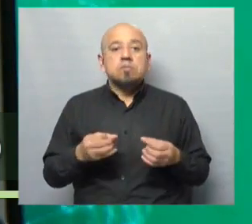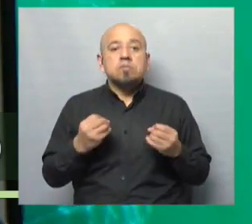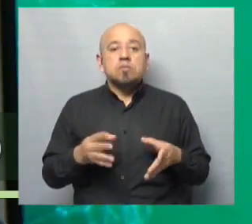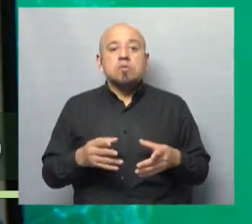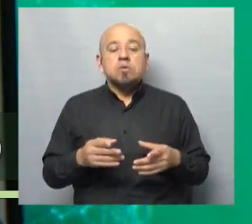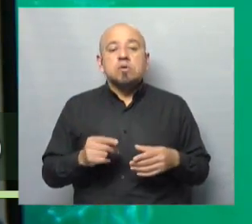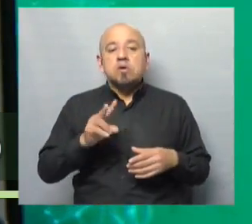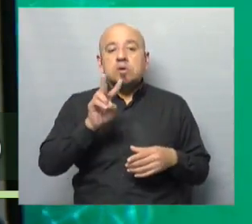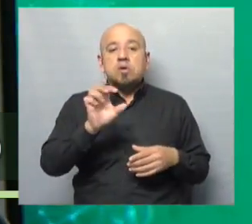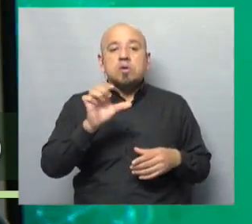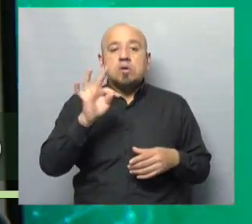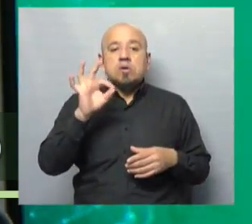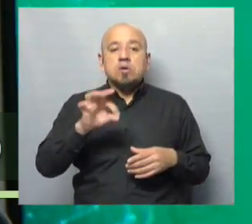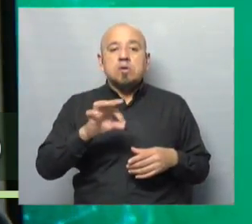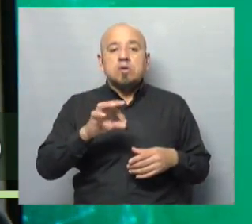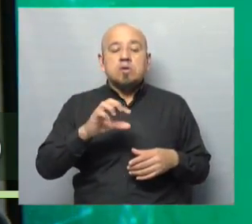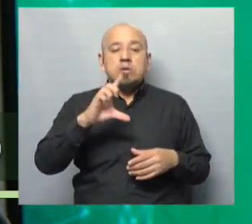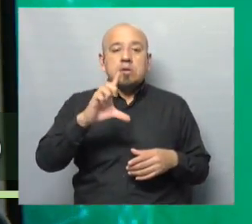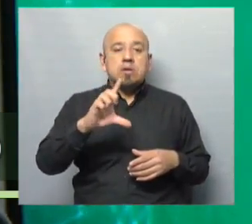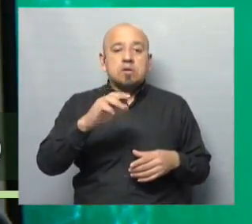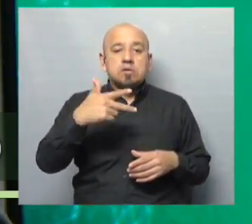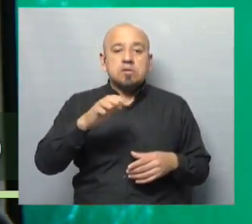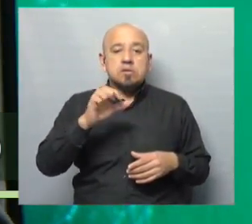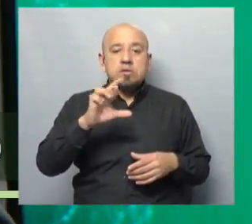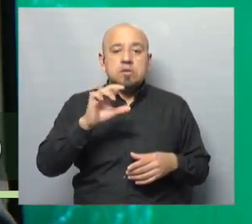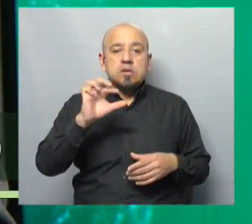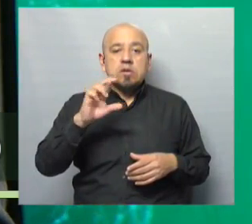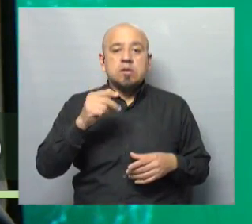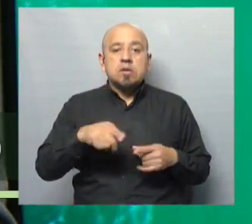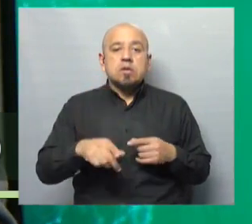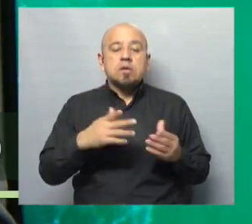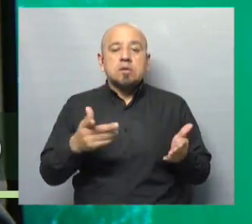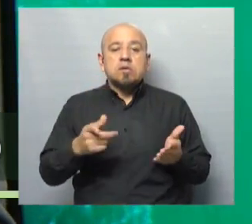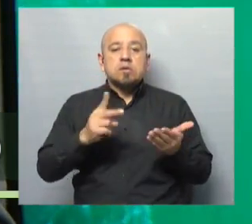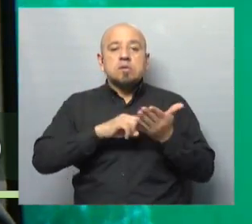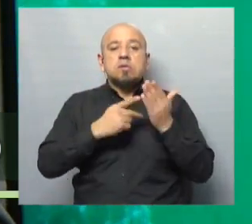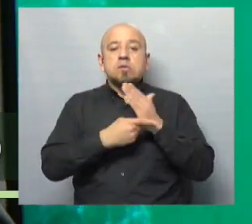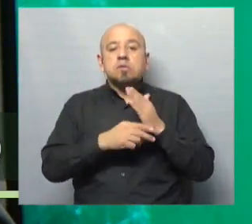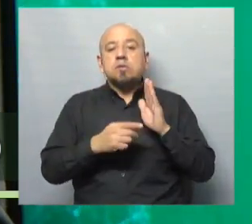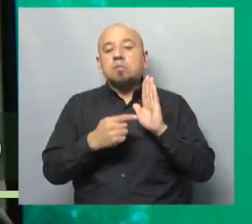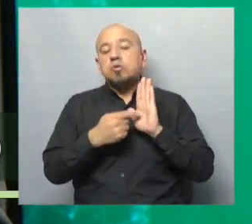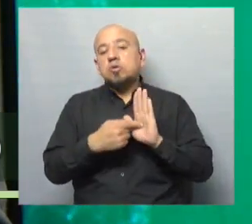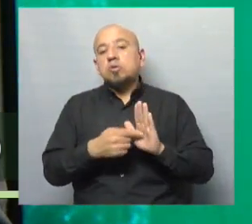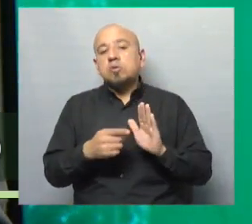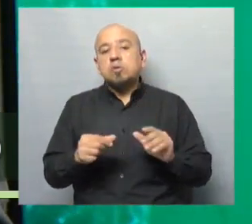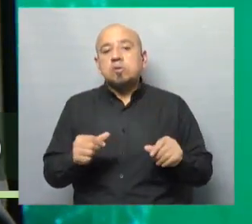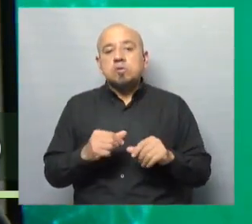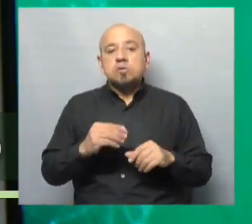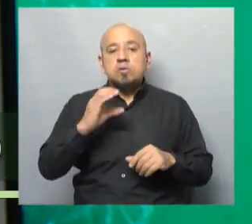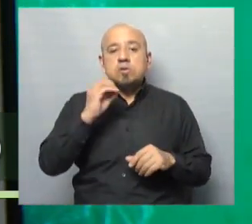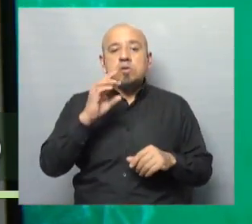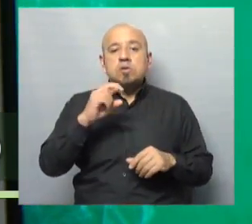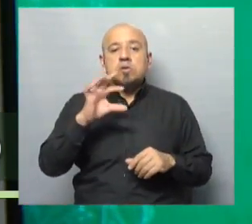vetos que el doctor lacalle herrera le hizo al proyecto magnífico que hicieron él korseniak